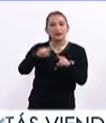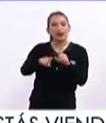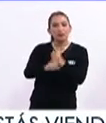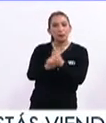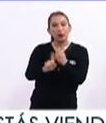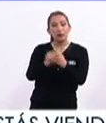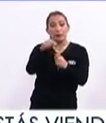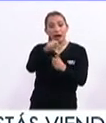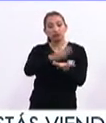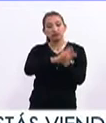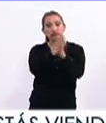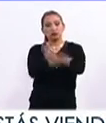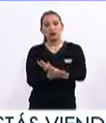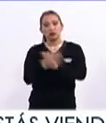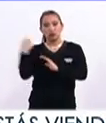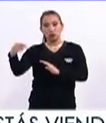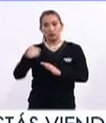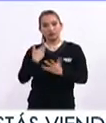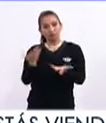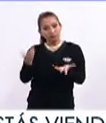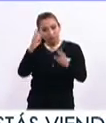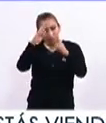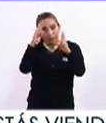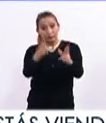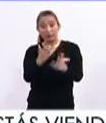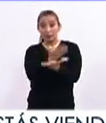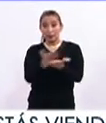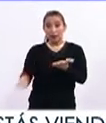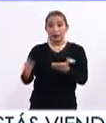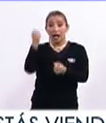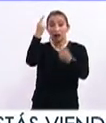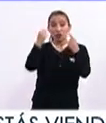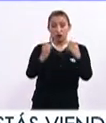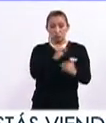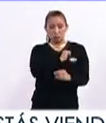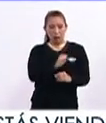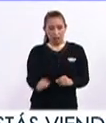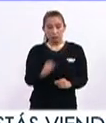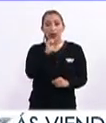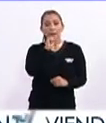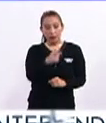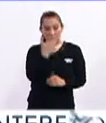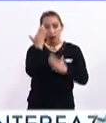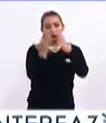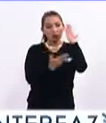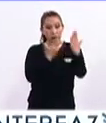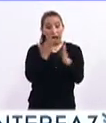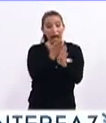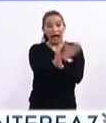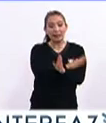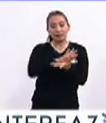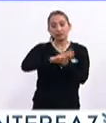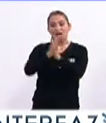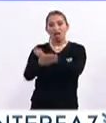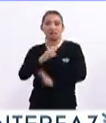crisis, convirtiéndose así en su héroe. Por otra parte, algunos supervillanos también tuvieron profesiones antes de